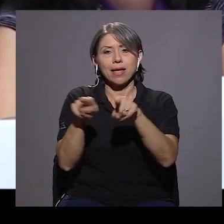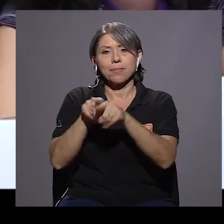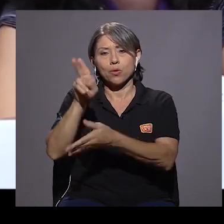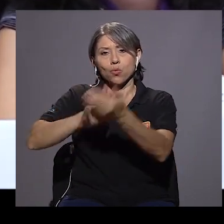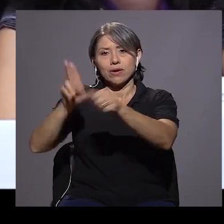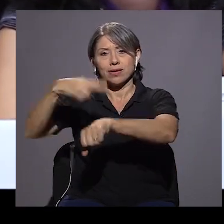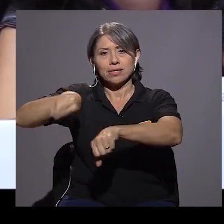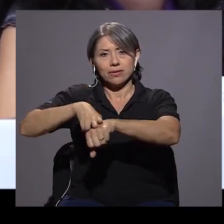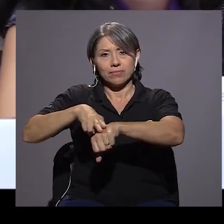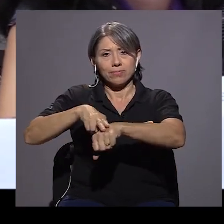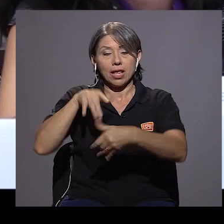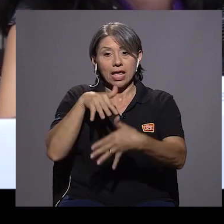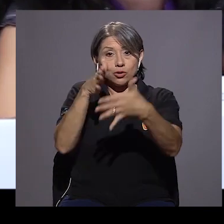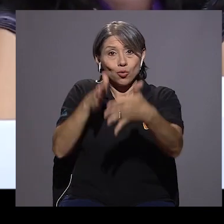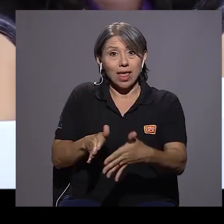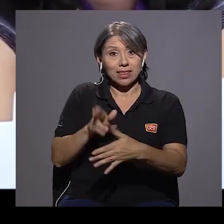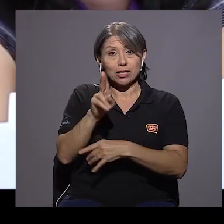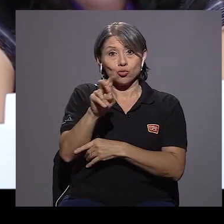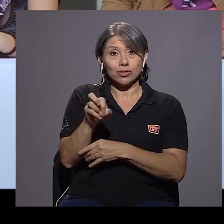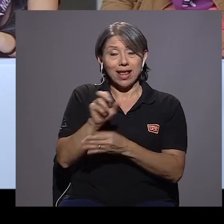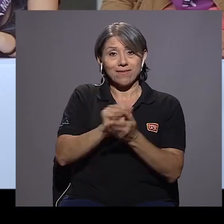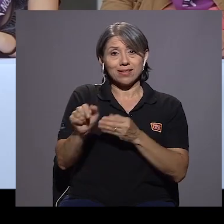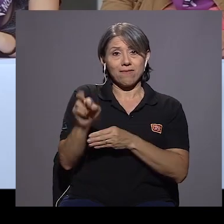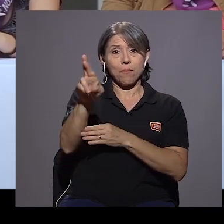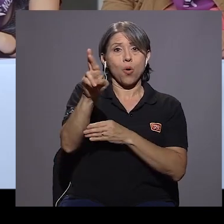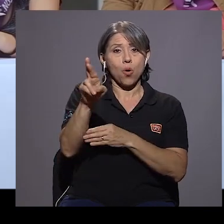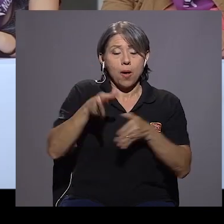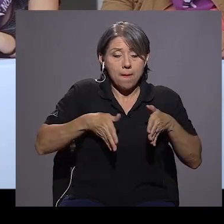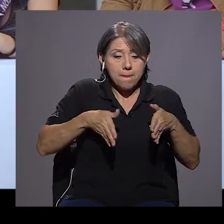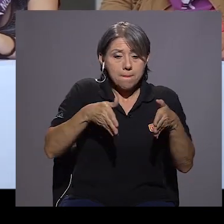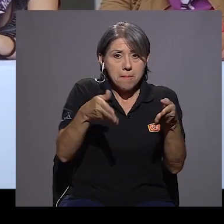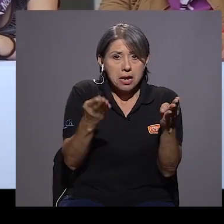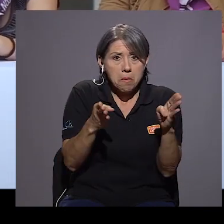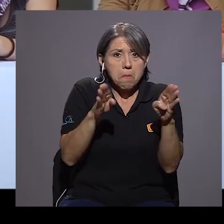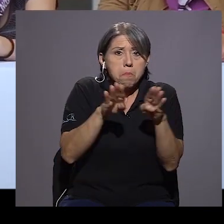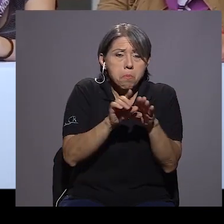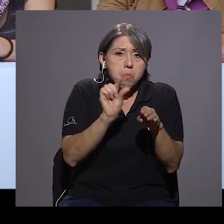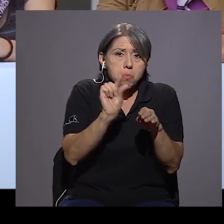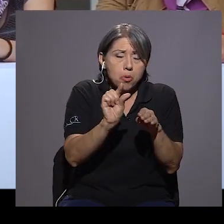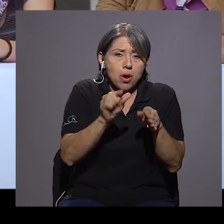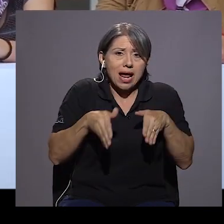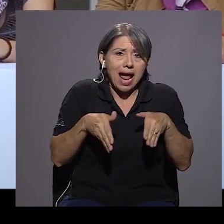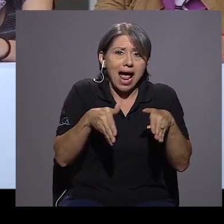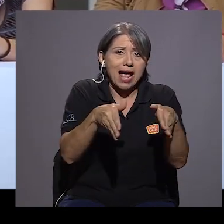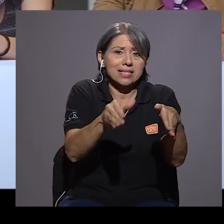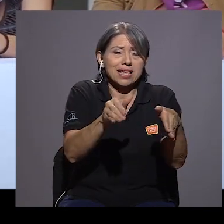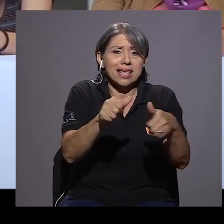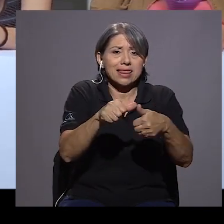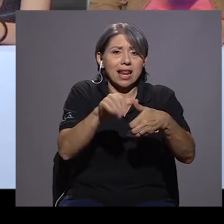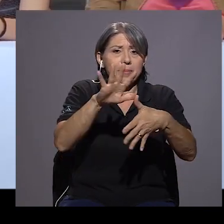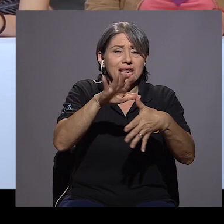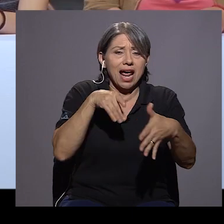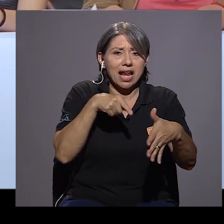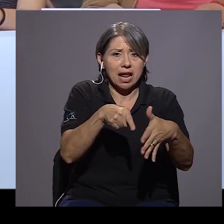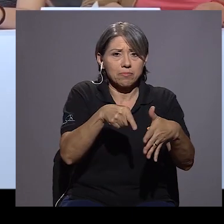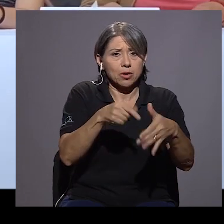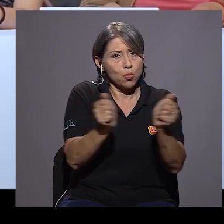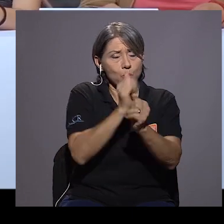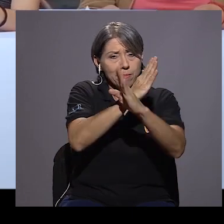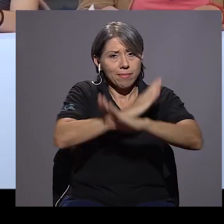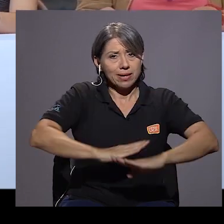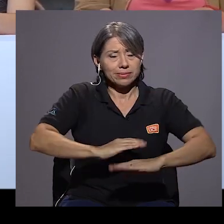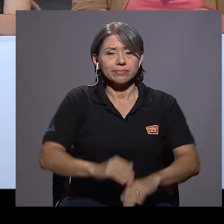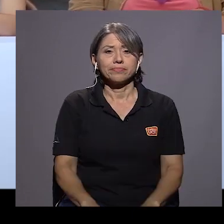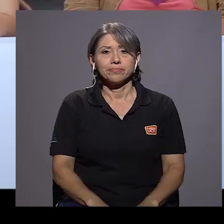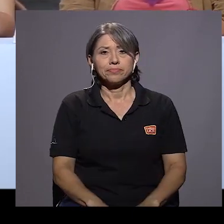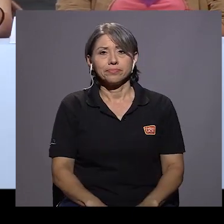UNA. Los y las estudiantes de sede Occidente bloquean parcialmente y pacíficamente la Interamericana.